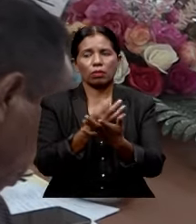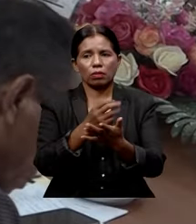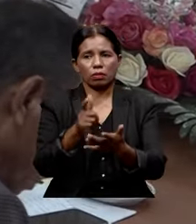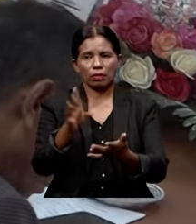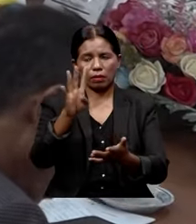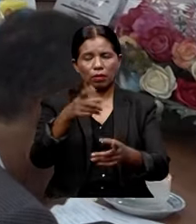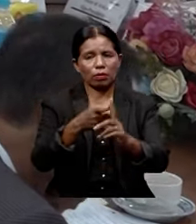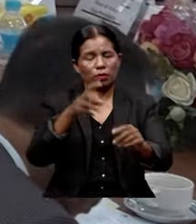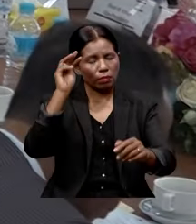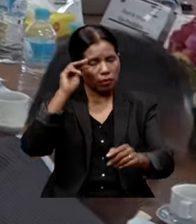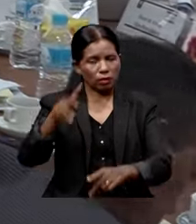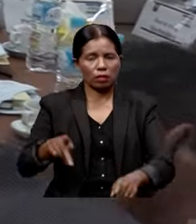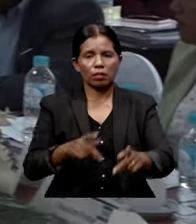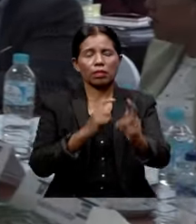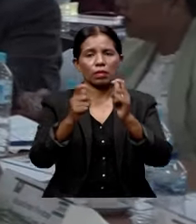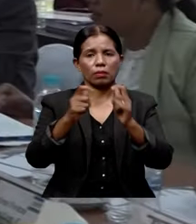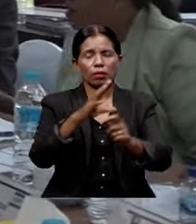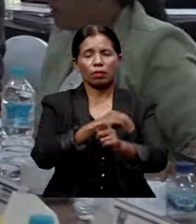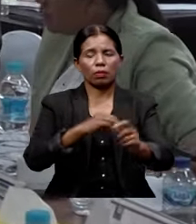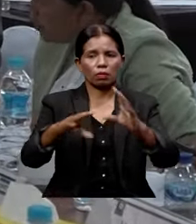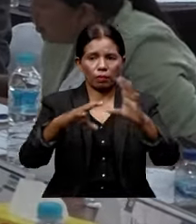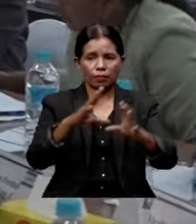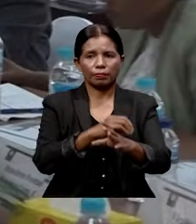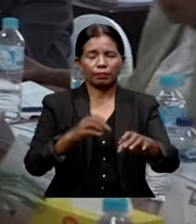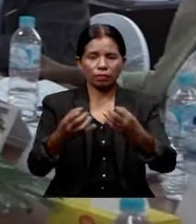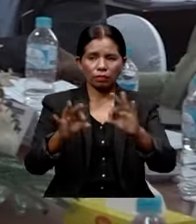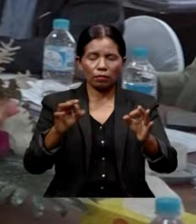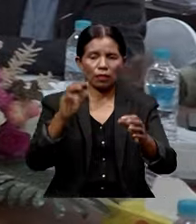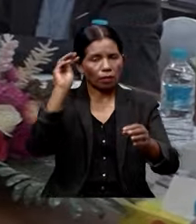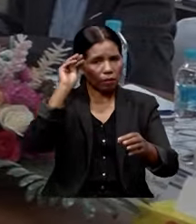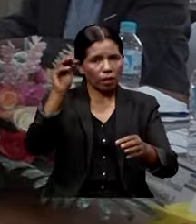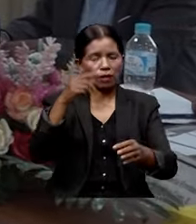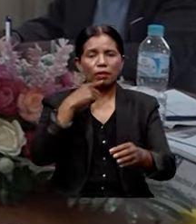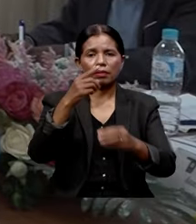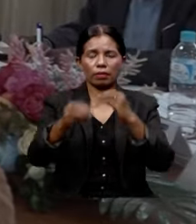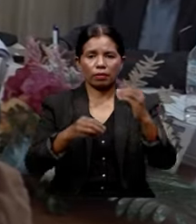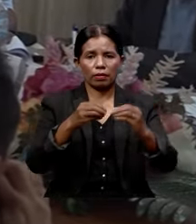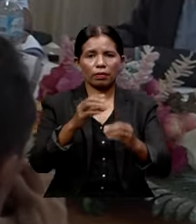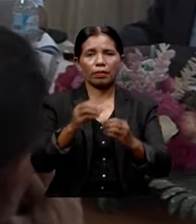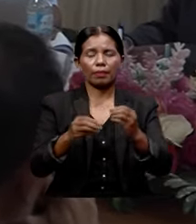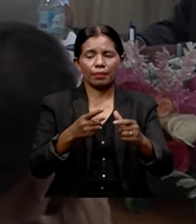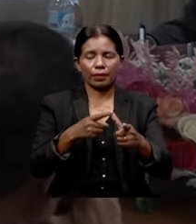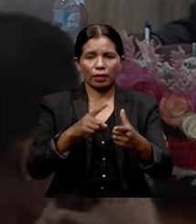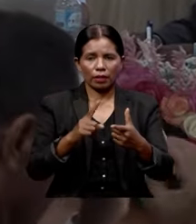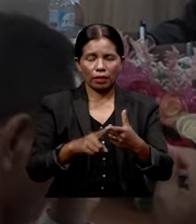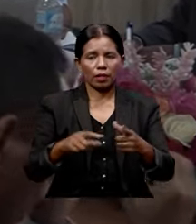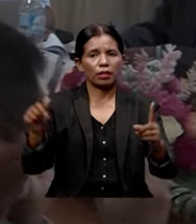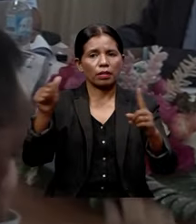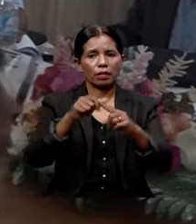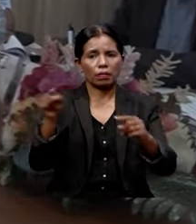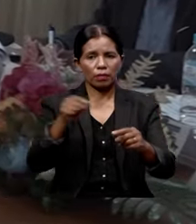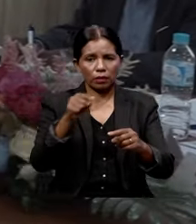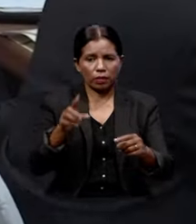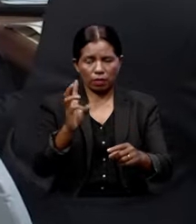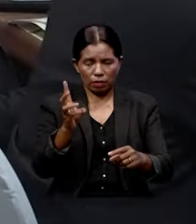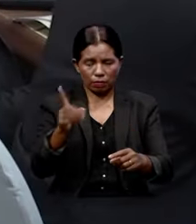o si Ministerio de Transporte y Comunicación. Remata a discusión, ministro clarifica con la ejecución OZE Rio Roron Resinhat, debe atingir un porcentaje en